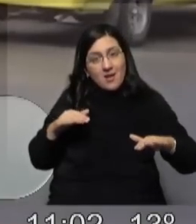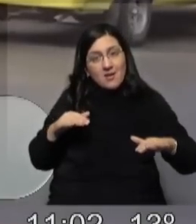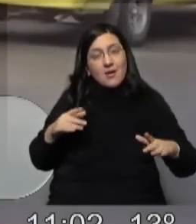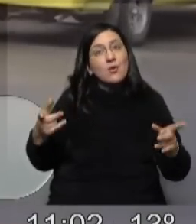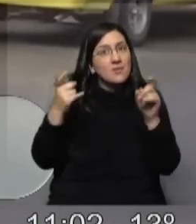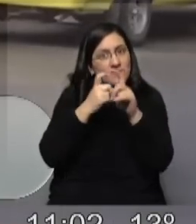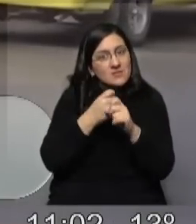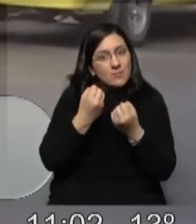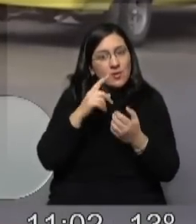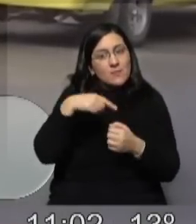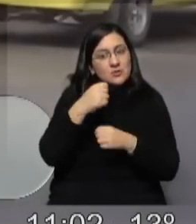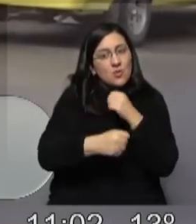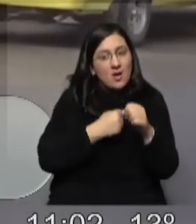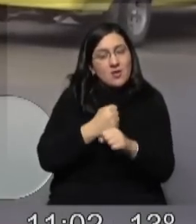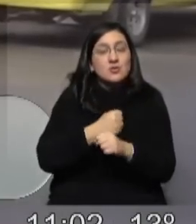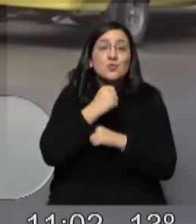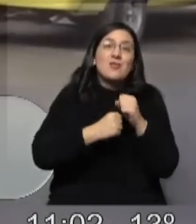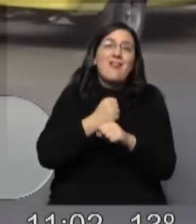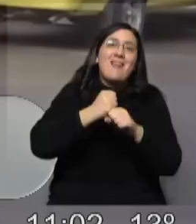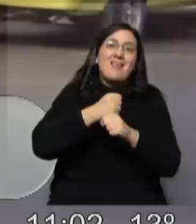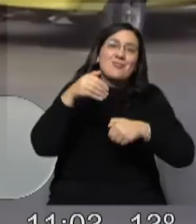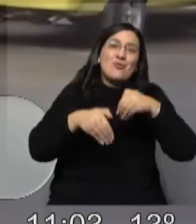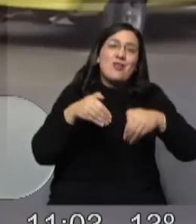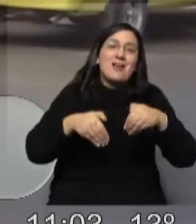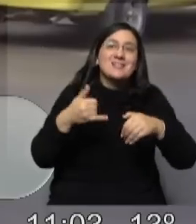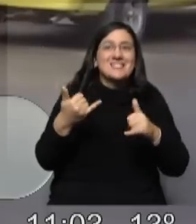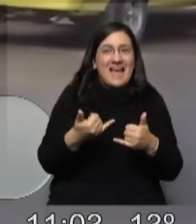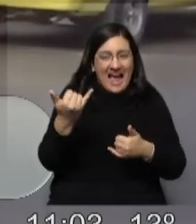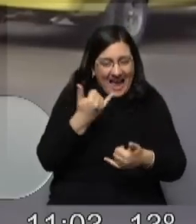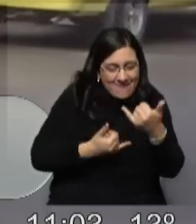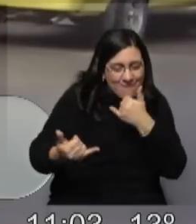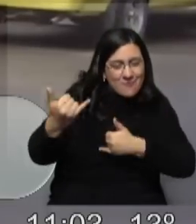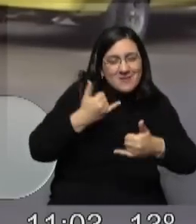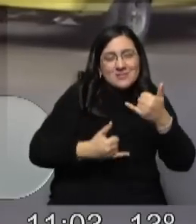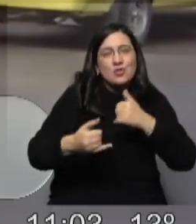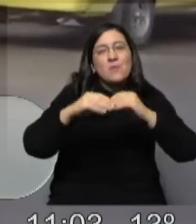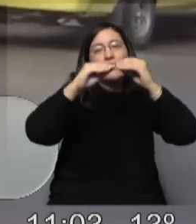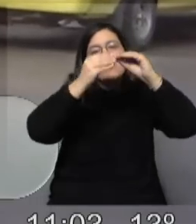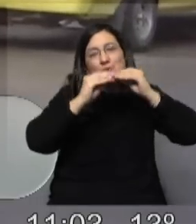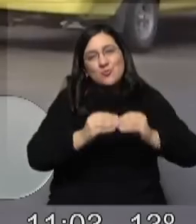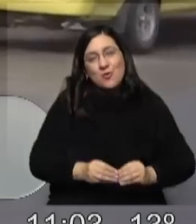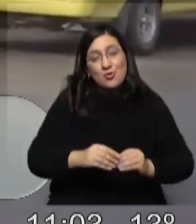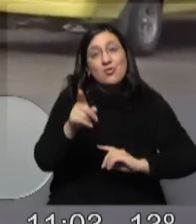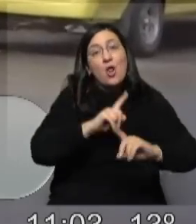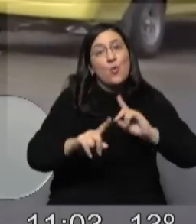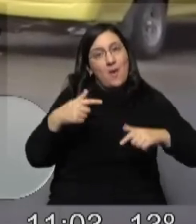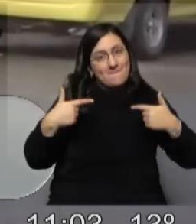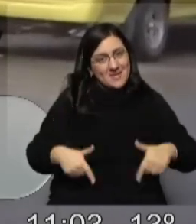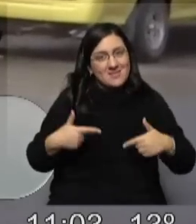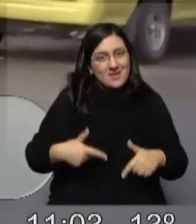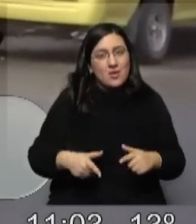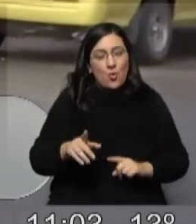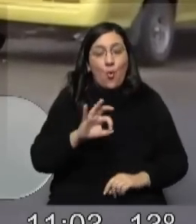difícil porque el año que viene es año electoral. Ya me está llegando información de presupuestos de algunos ministerios o